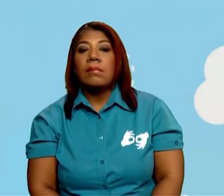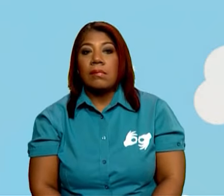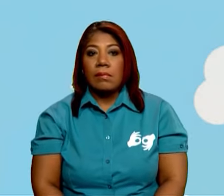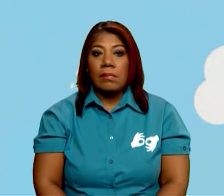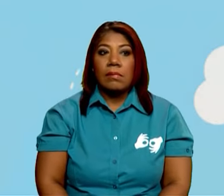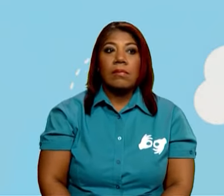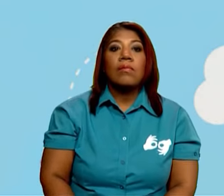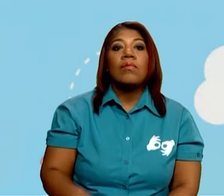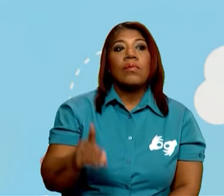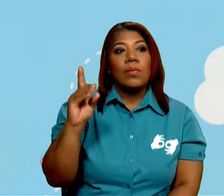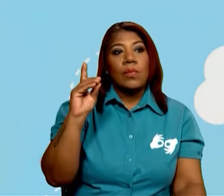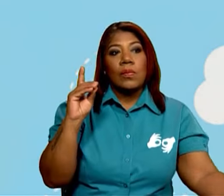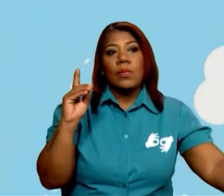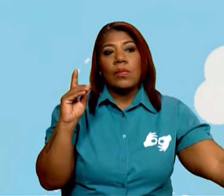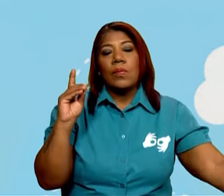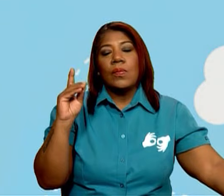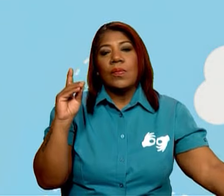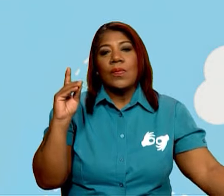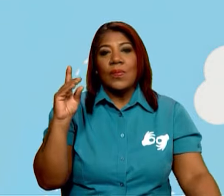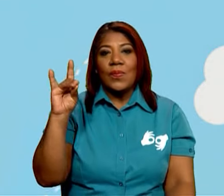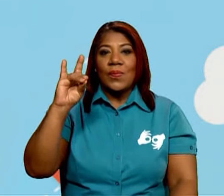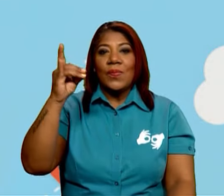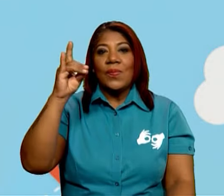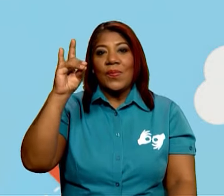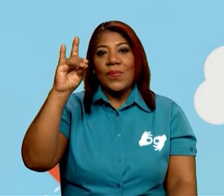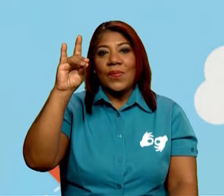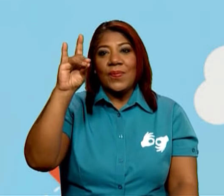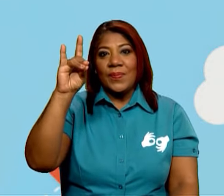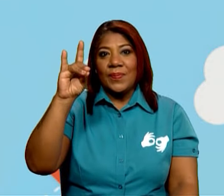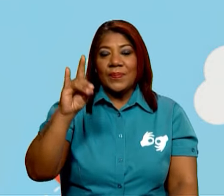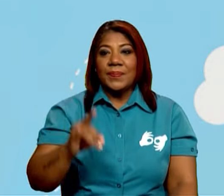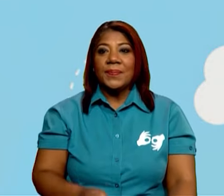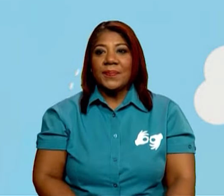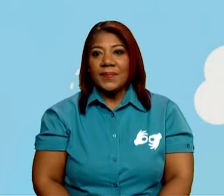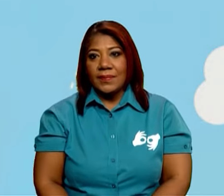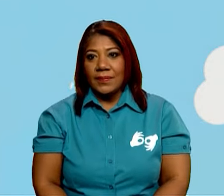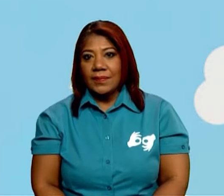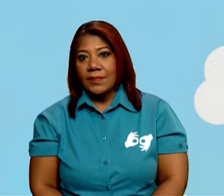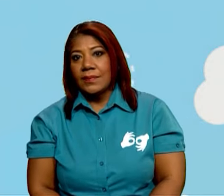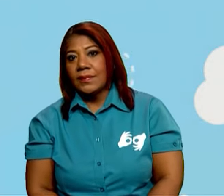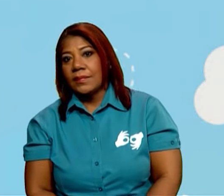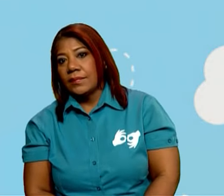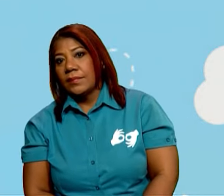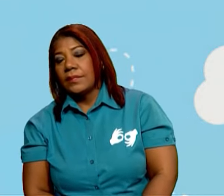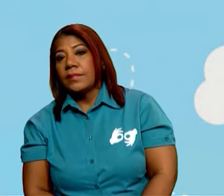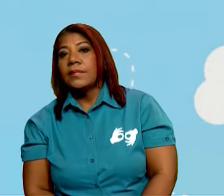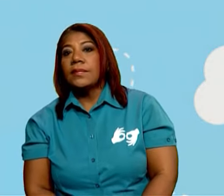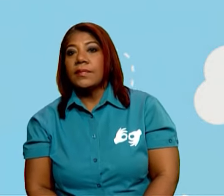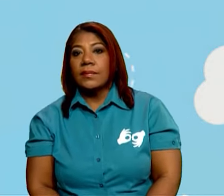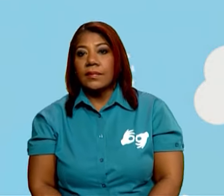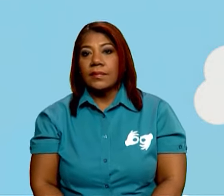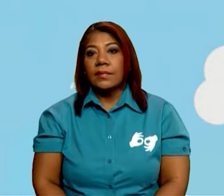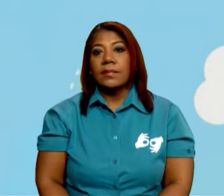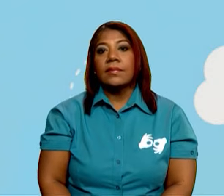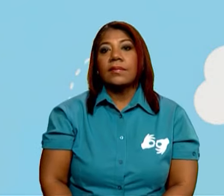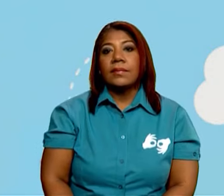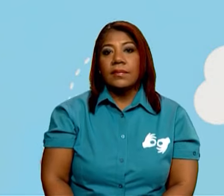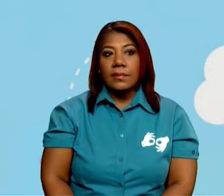Por tal motivo, ellos son los que van a estar en azul. Así que lo colocamos en azul porque ellos